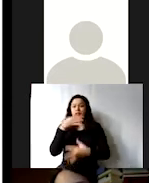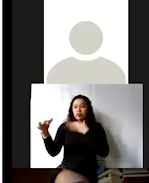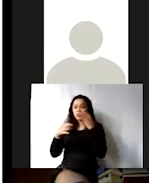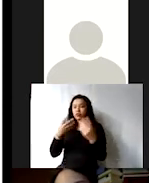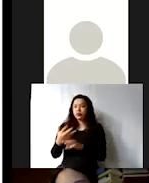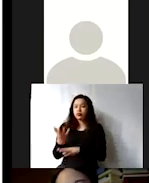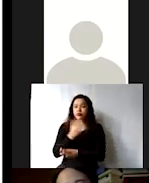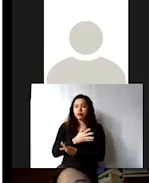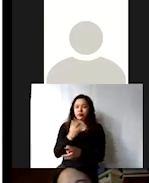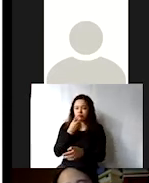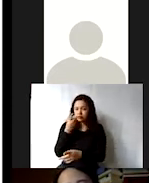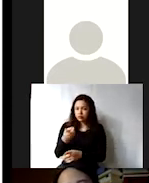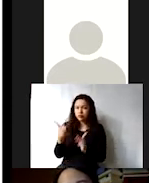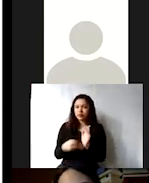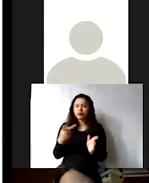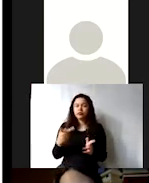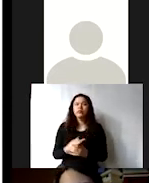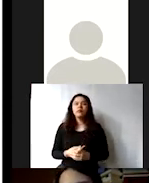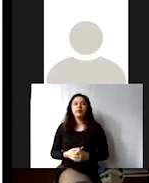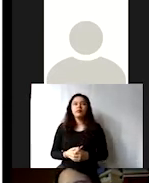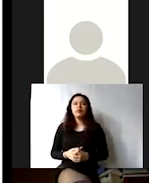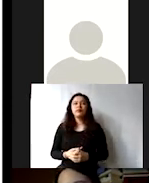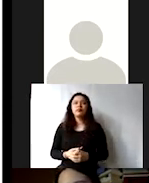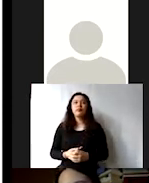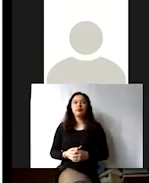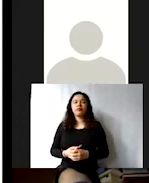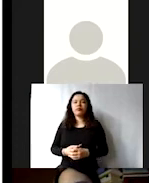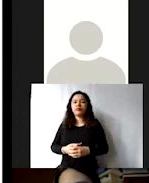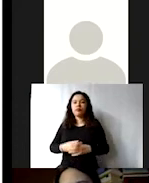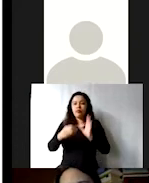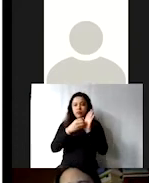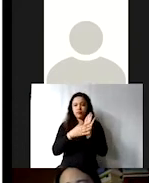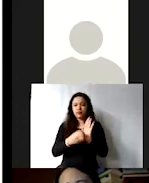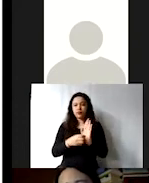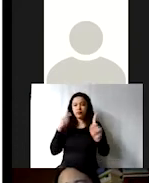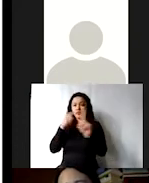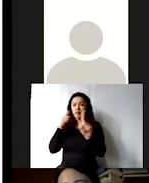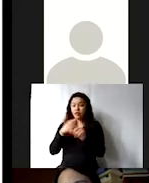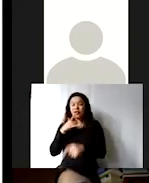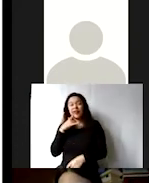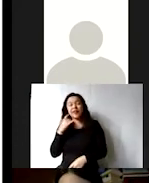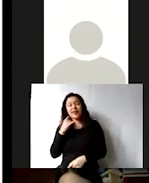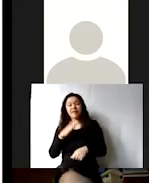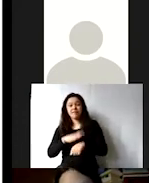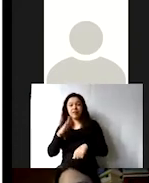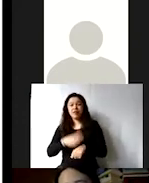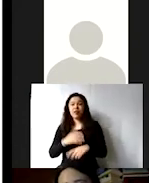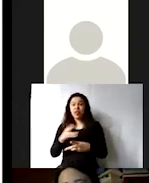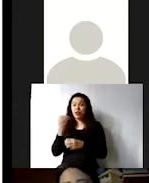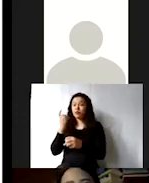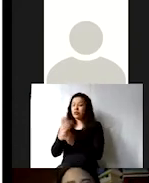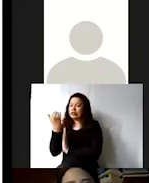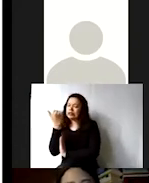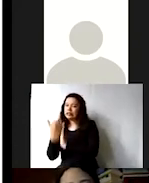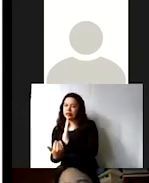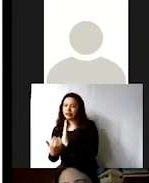primera sesión, los retos que tiene la agenda son cada vez mayores que las oportunidades y pues